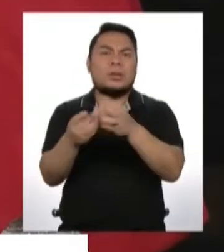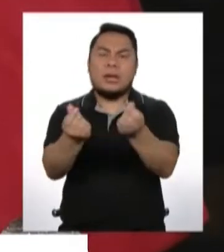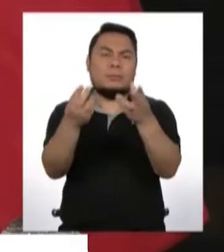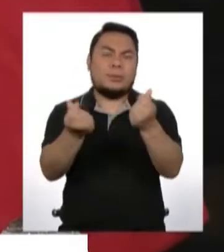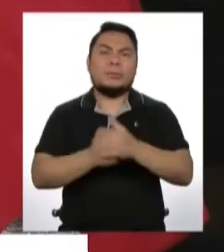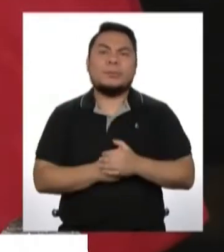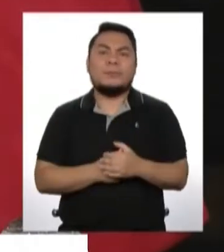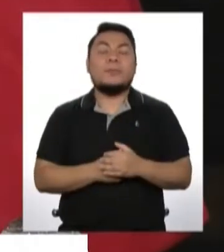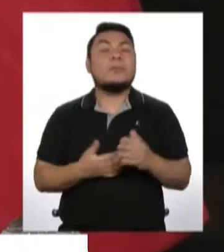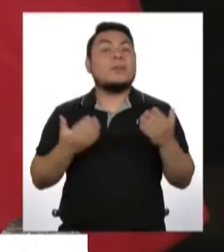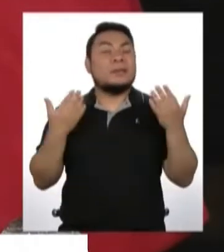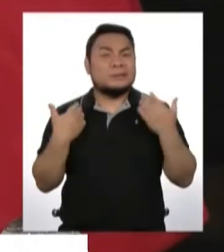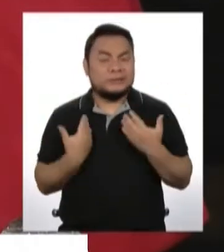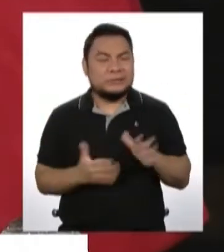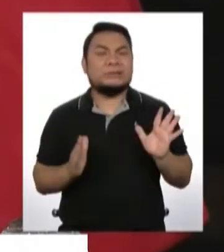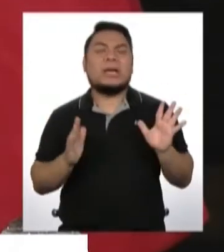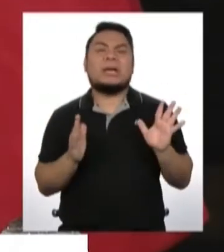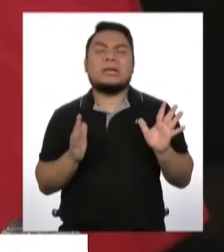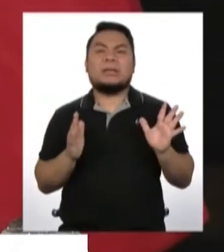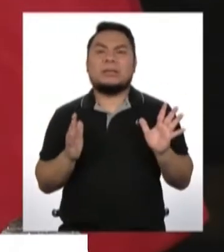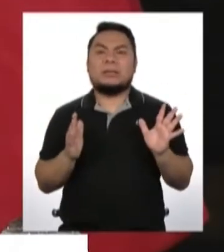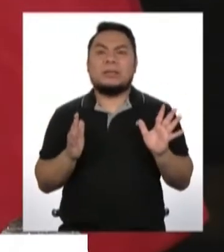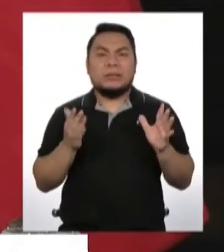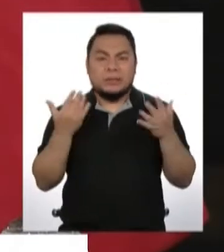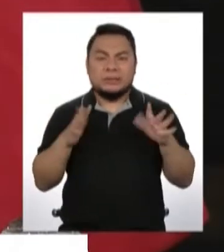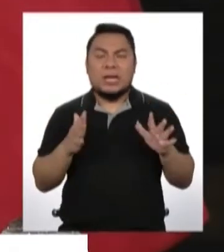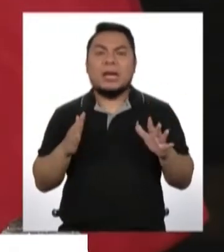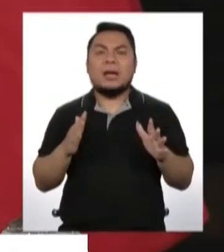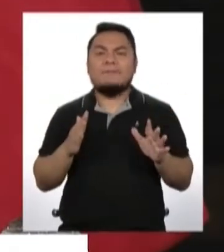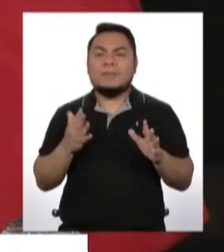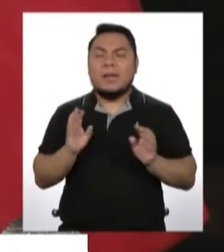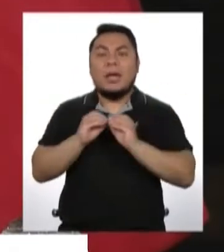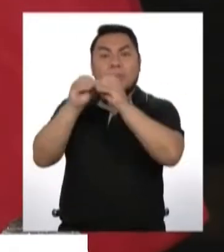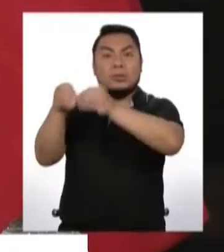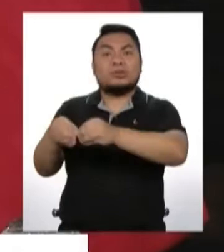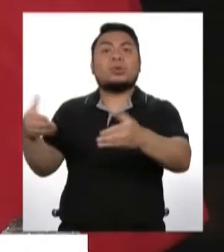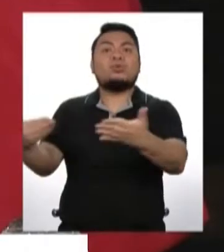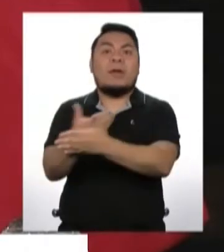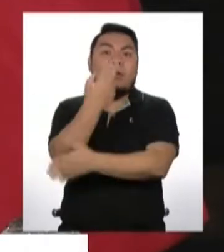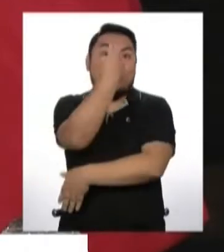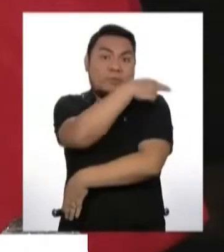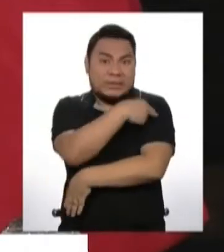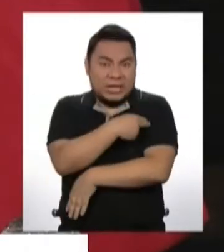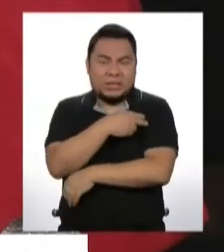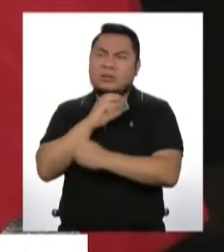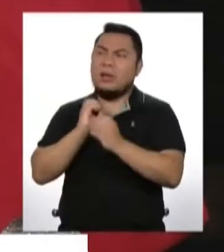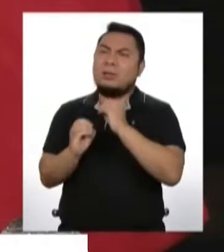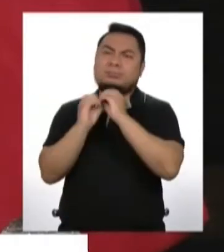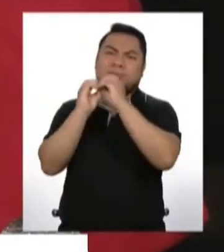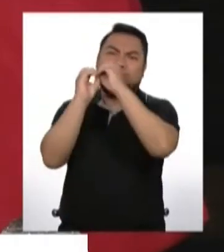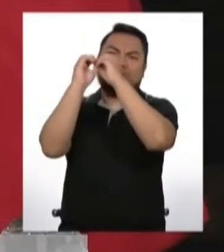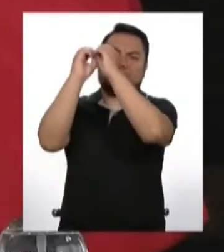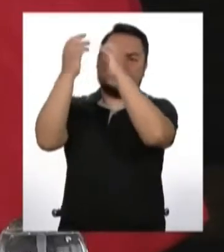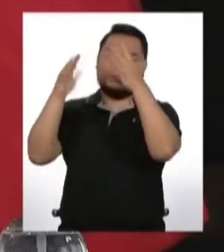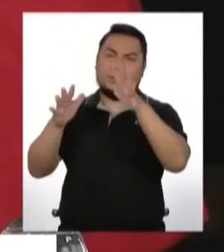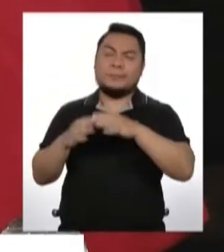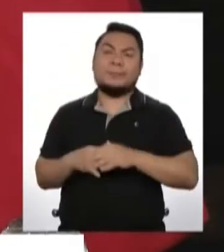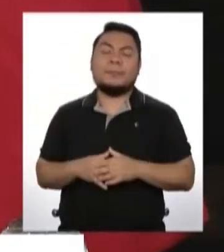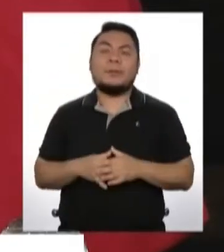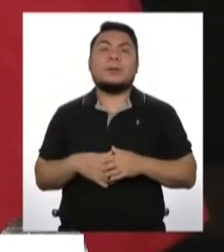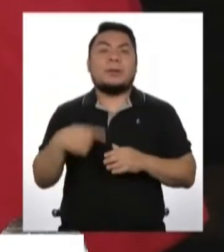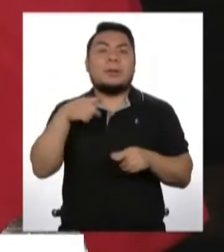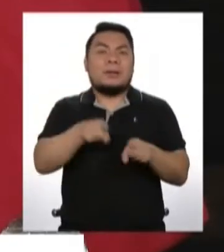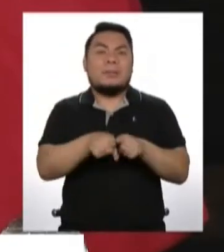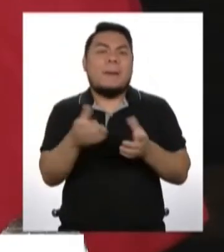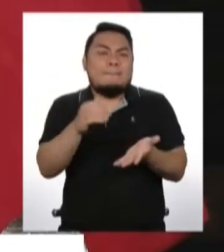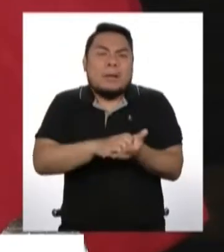habilitado nuevos hospitales, hemos dispuesto de mayor cantidad